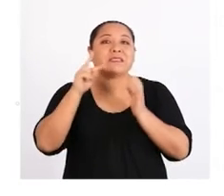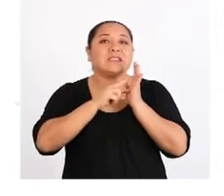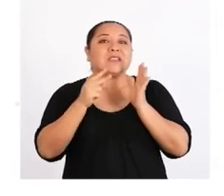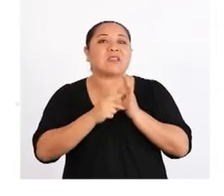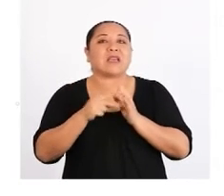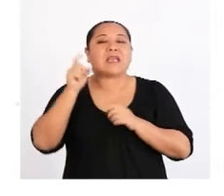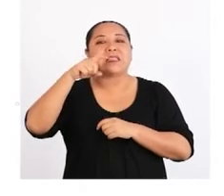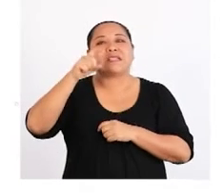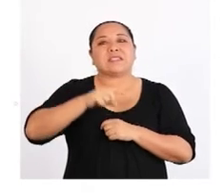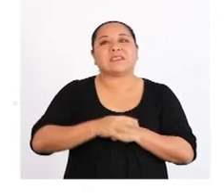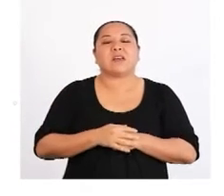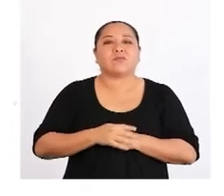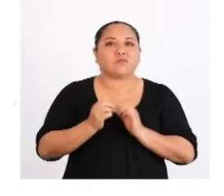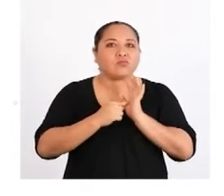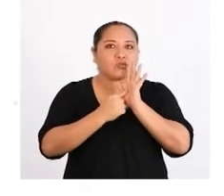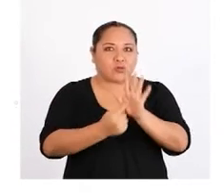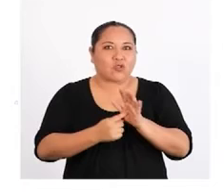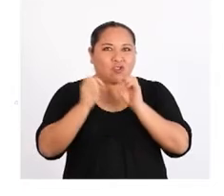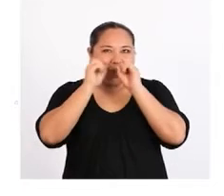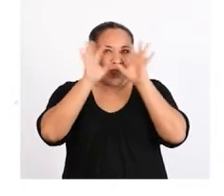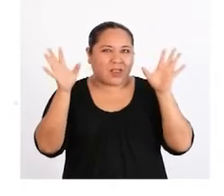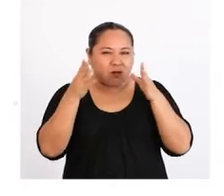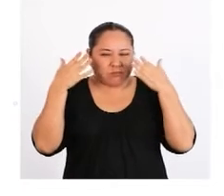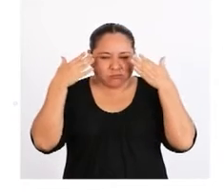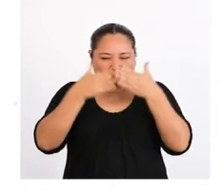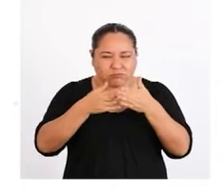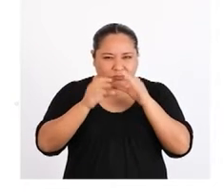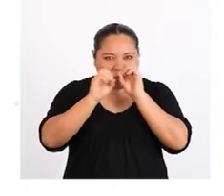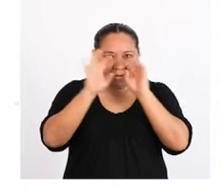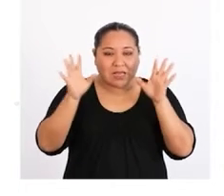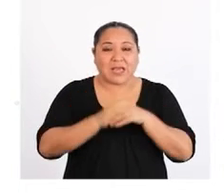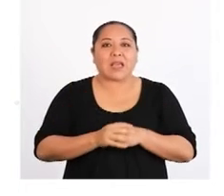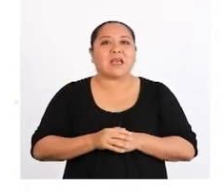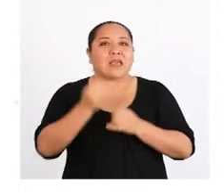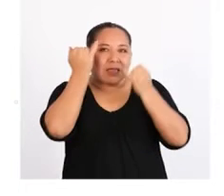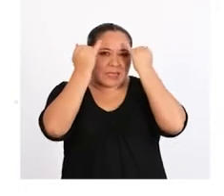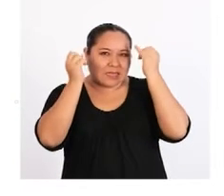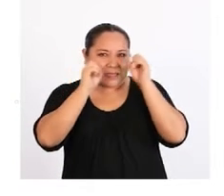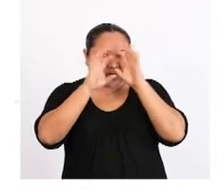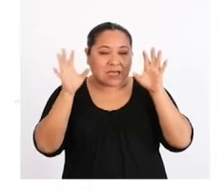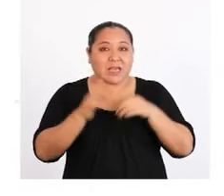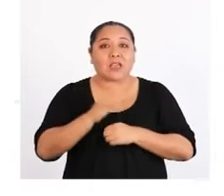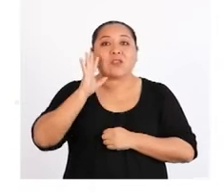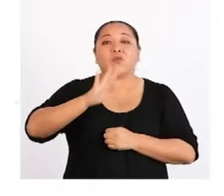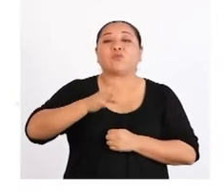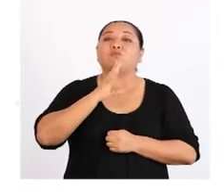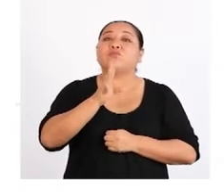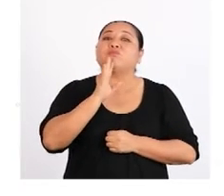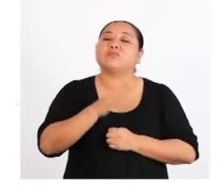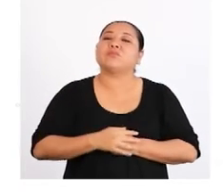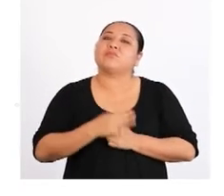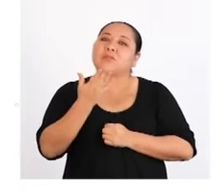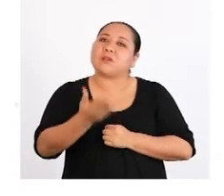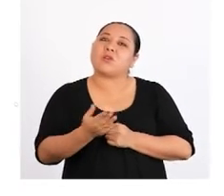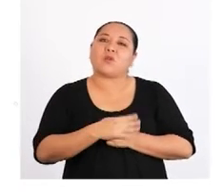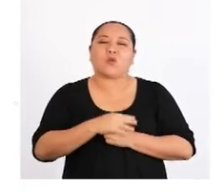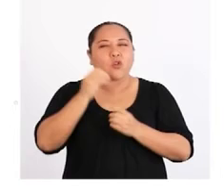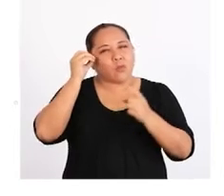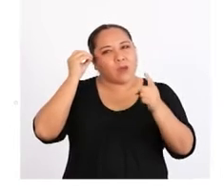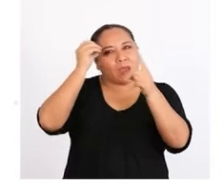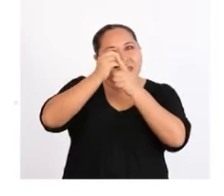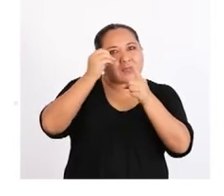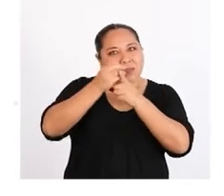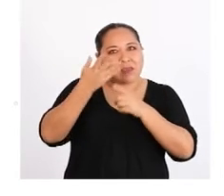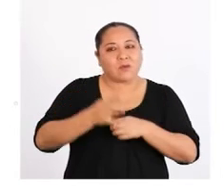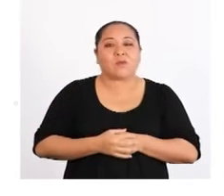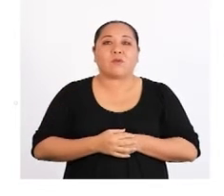debes expresarte con claridad, precisión y elocuencia. Que tu discurso tenga una